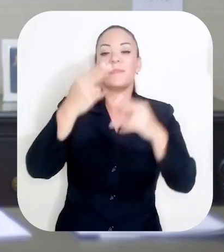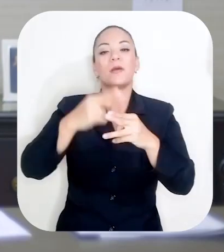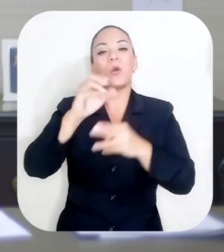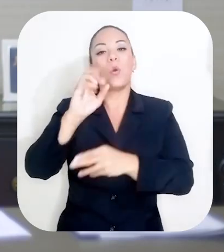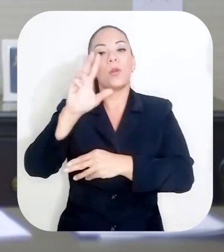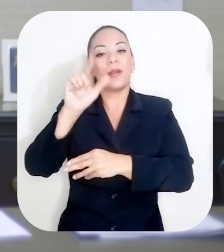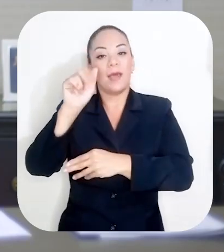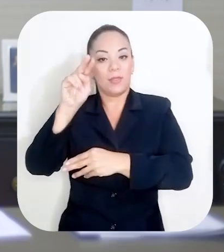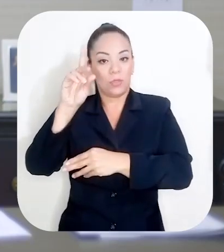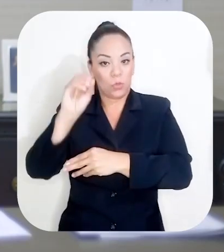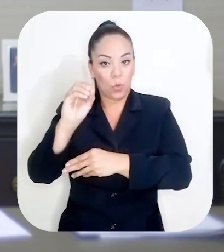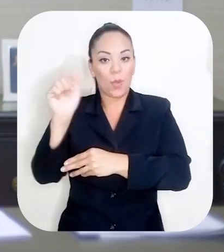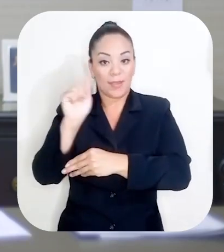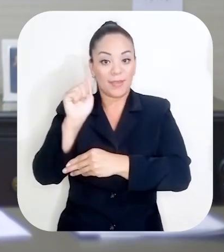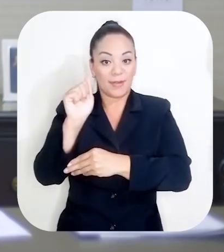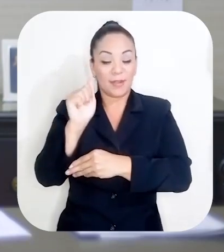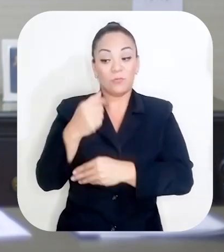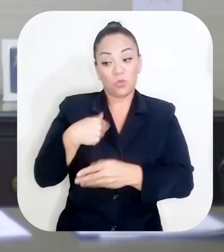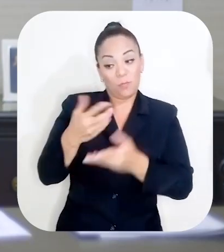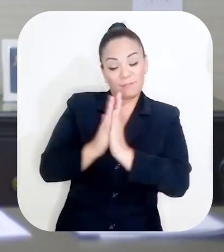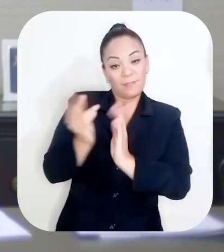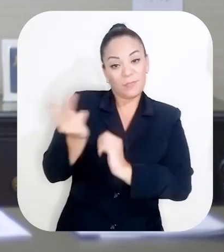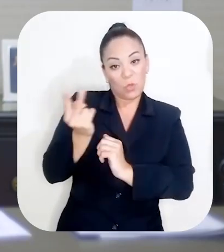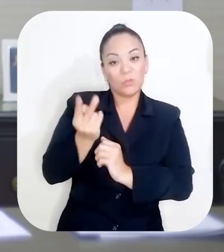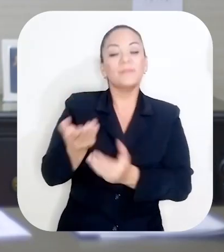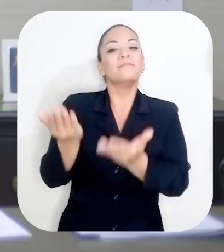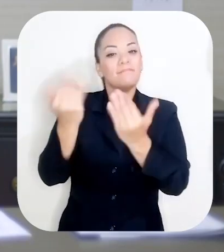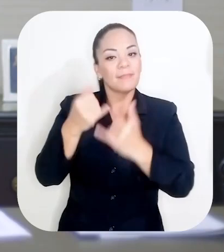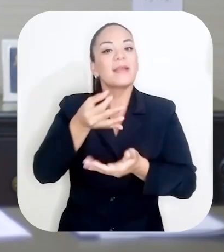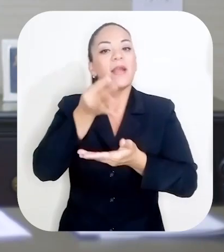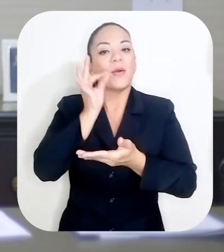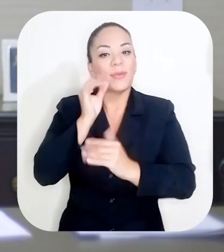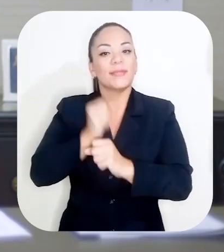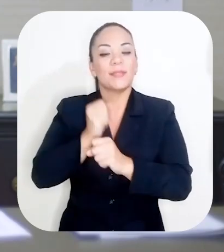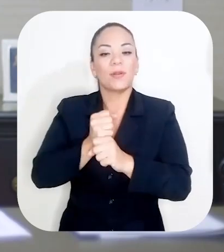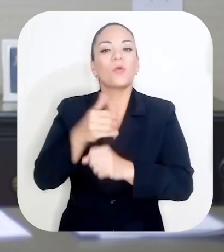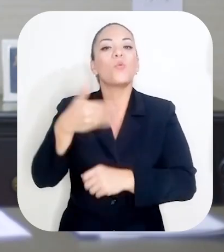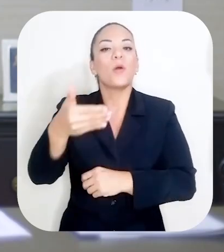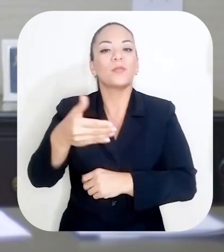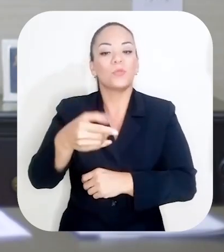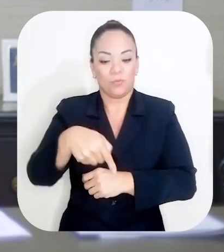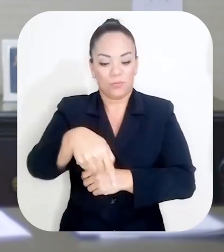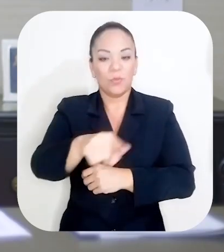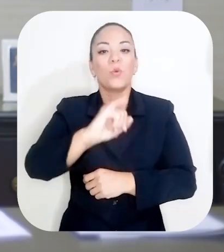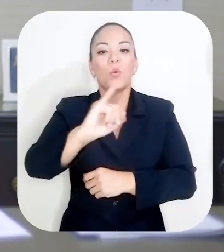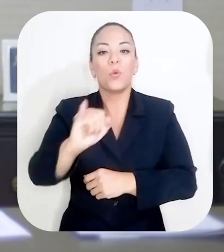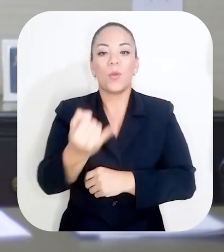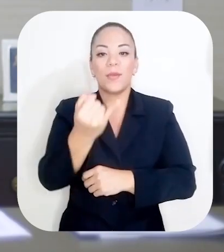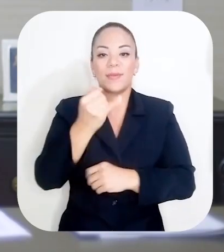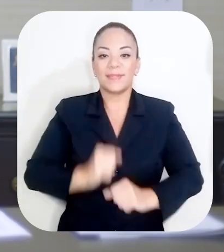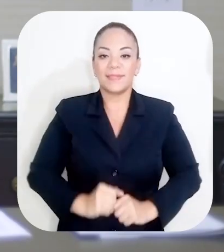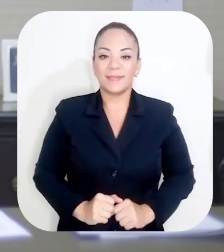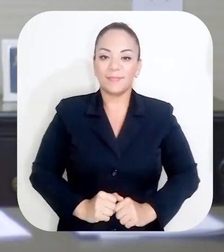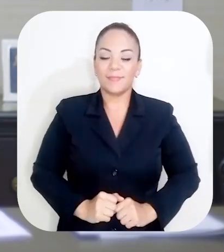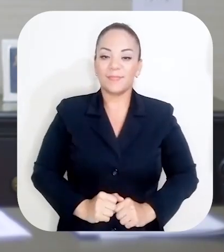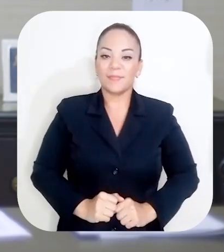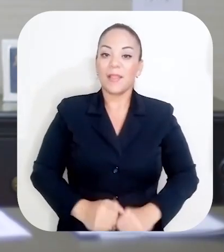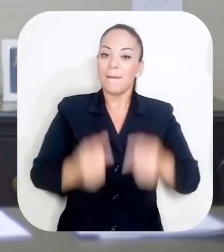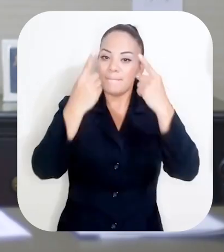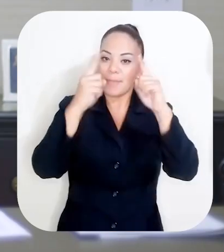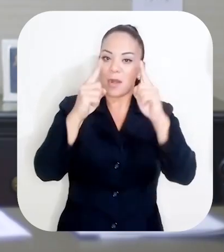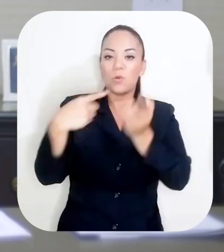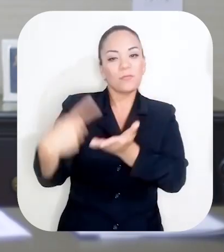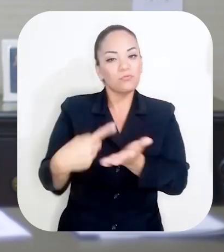Don Orlando Aguirre que nos tomemos un café de trabajo el próximo jueves para